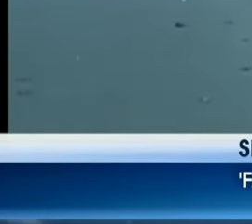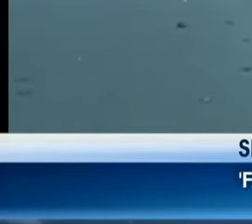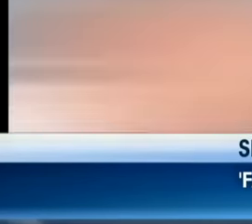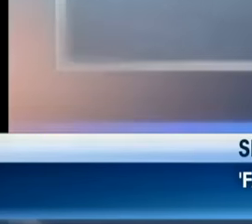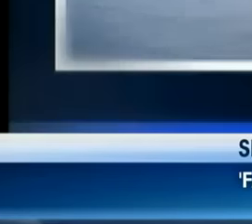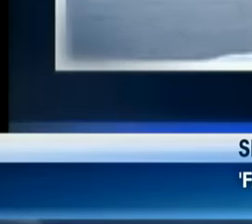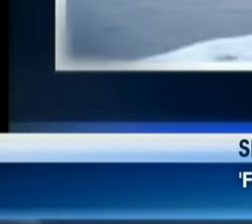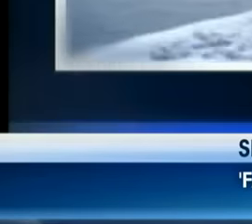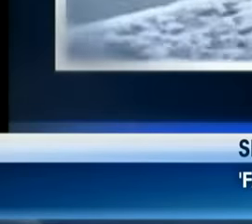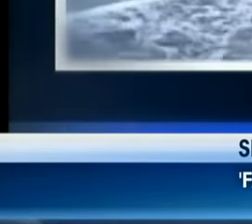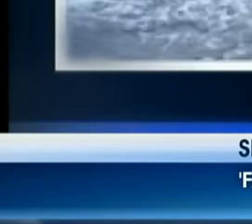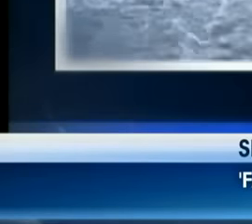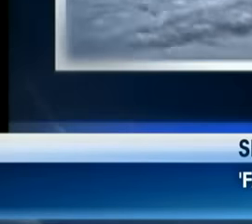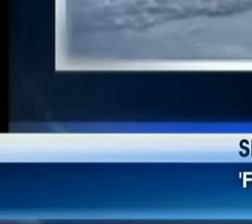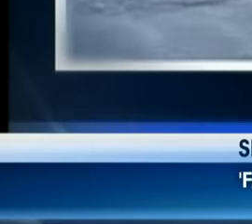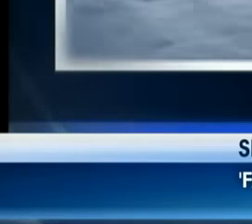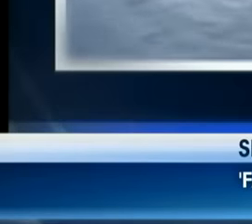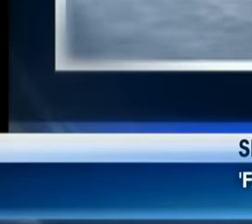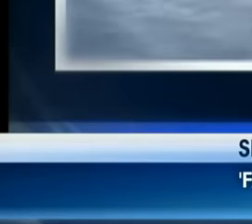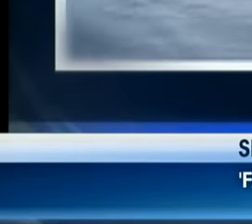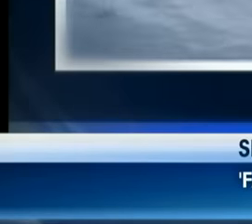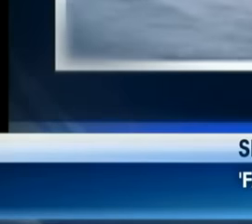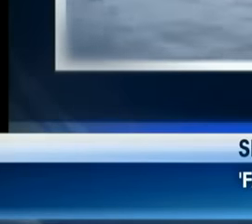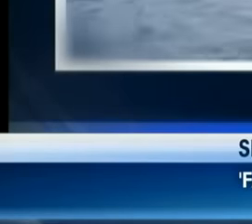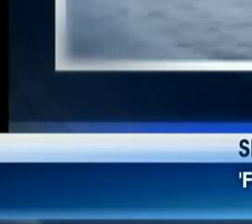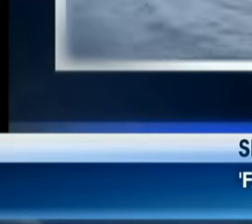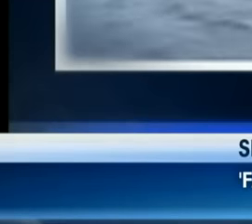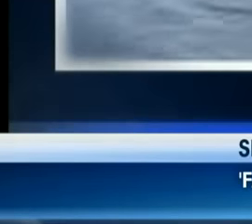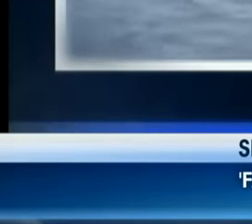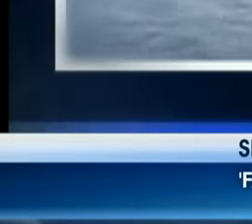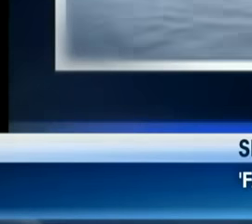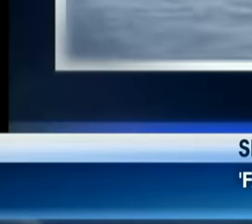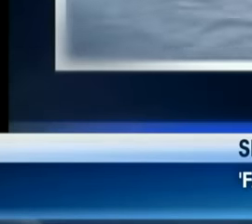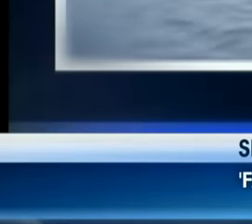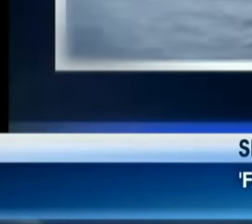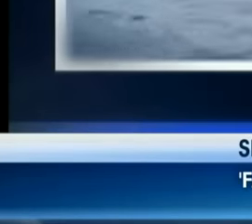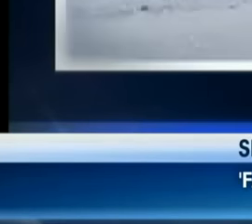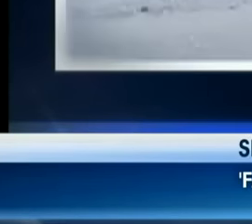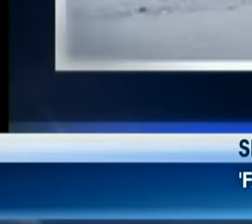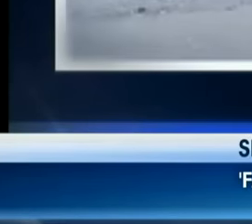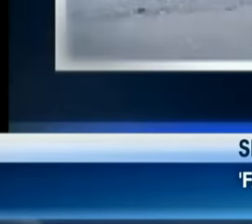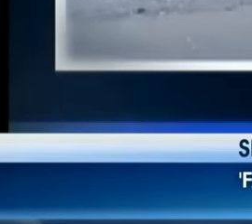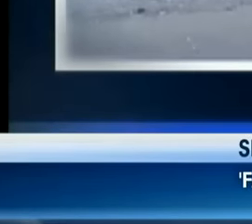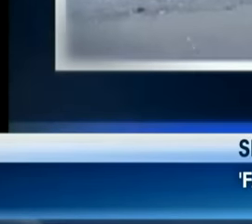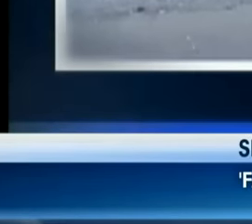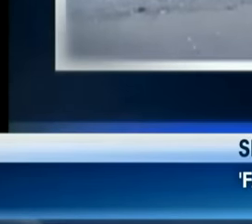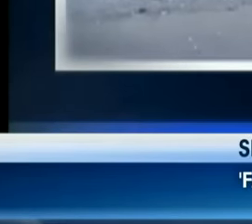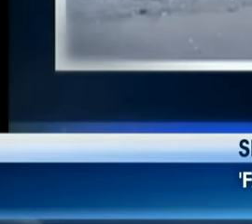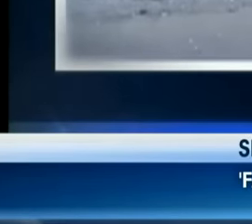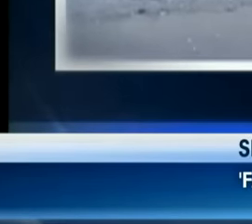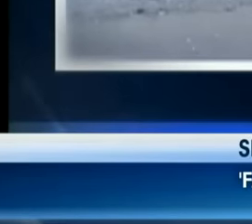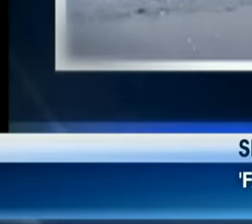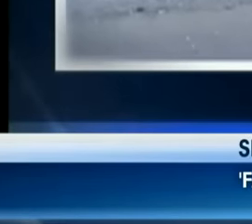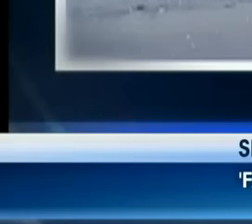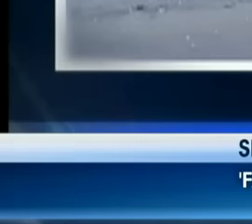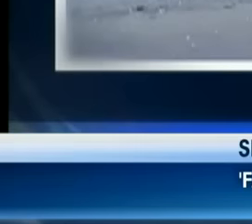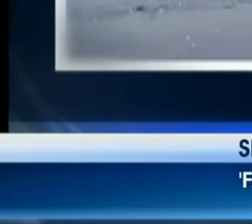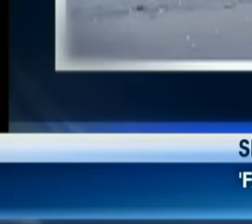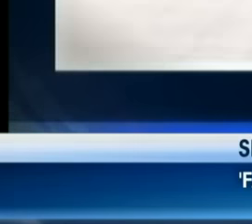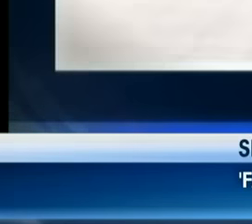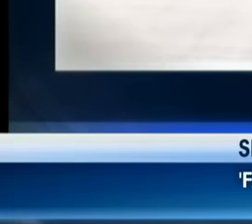todo. Ahí está caída de hila. Tengo esa de ahí, la otra casita de allá, la de aquí está caído el techo para